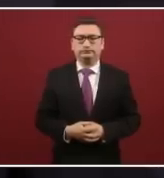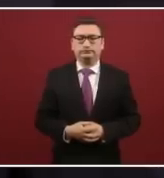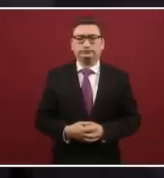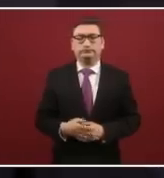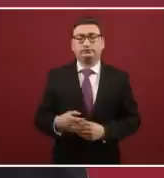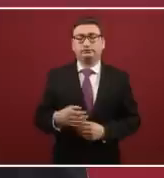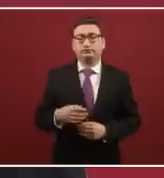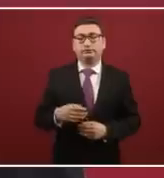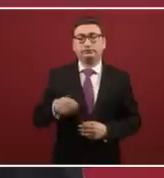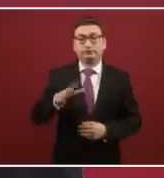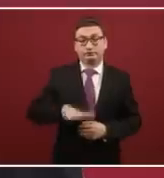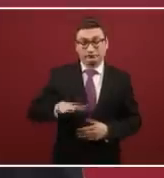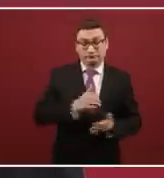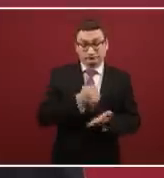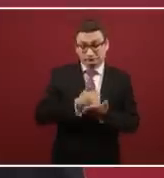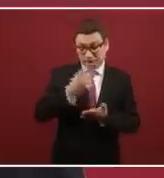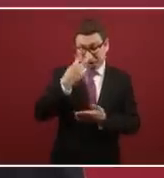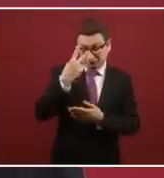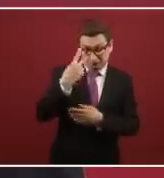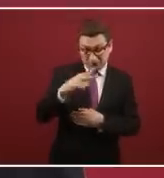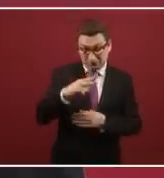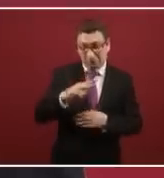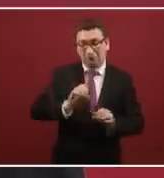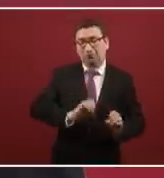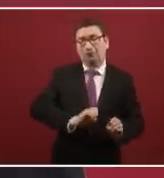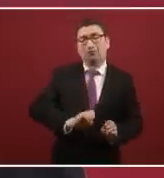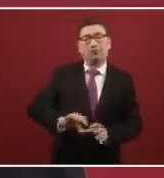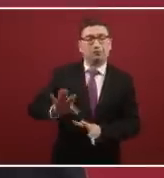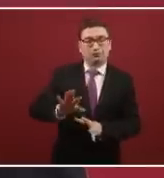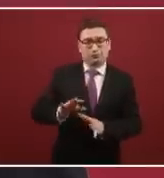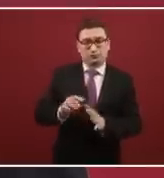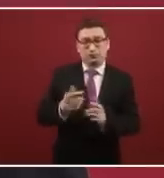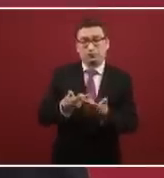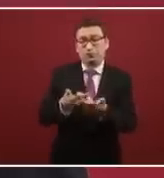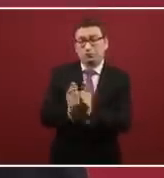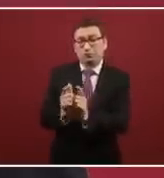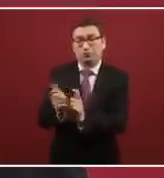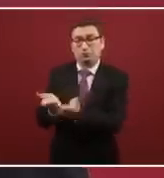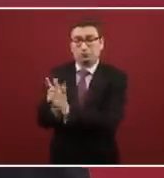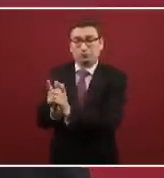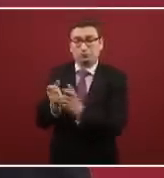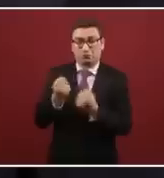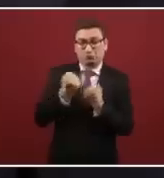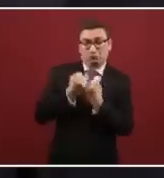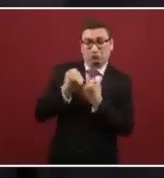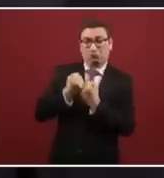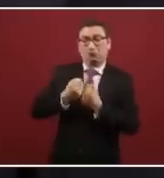bandas en la ciudad, que no había,